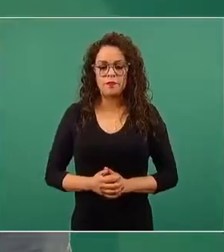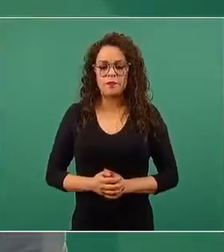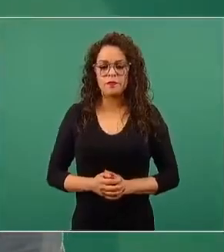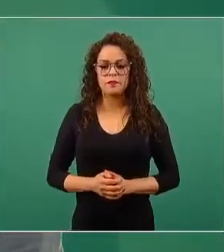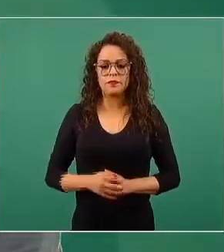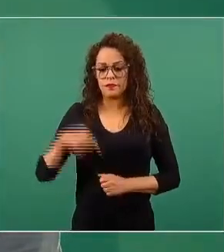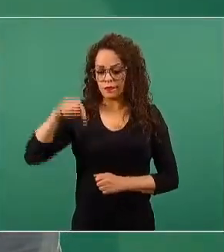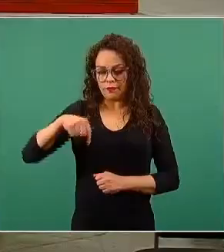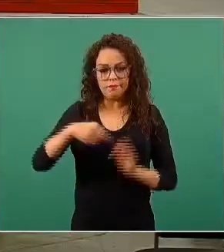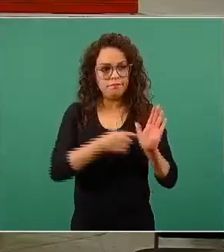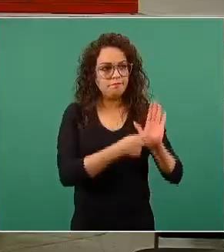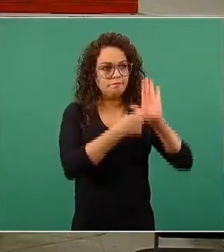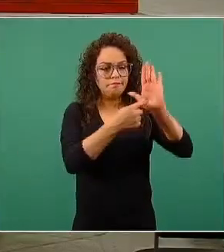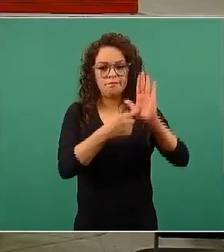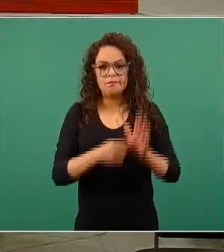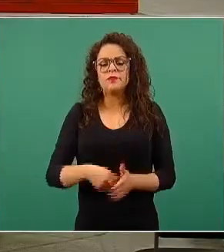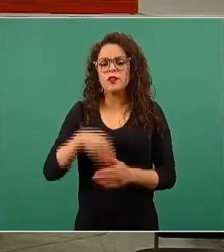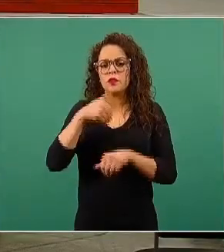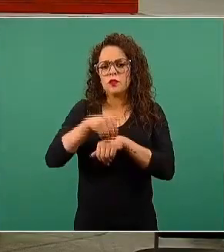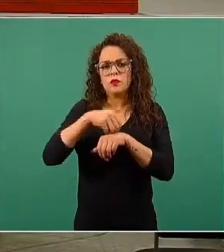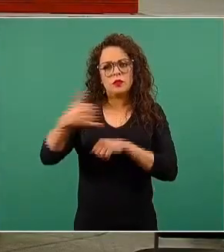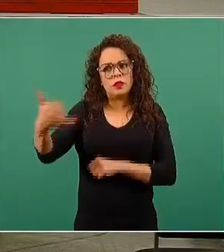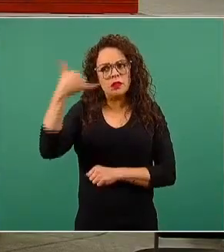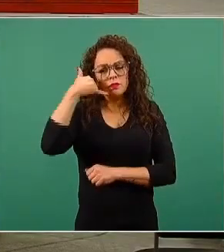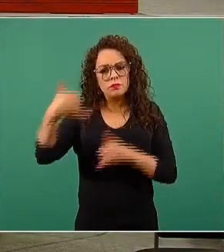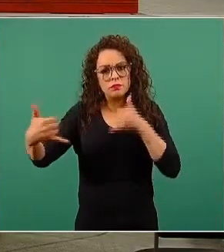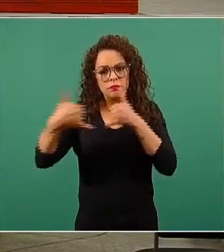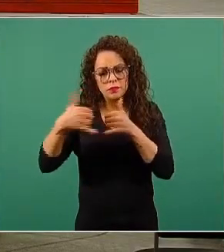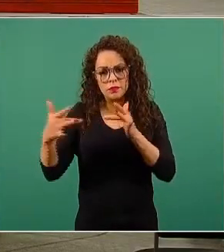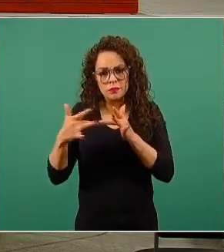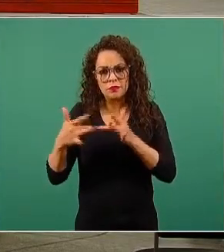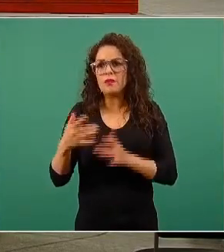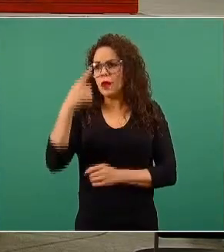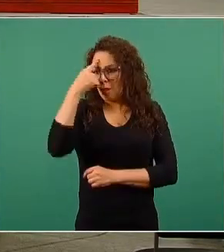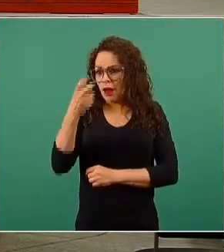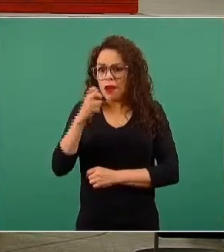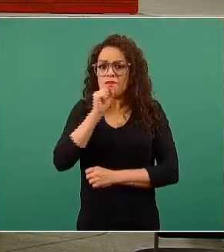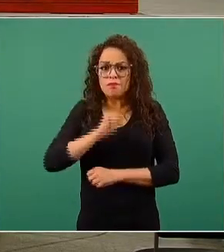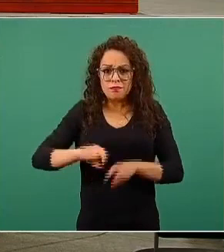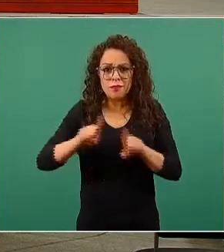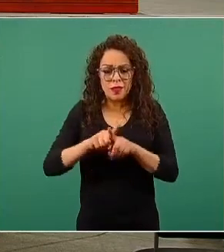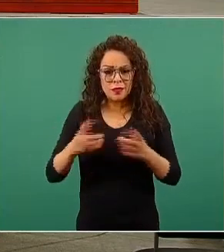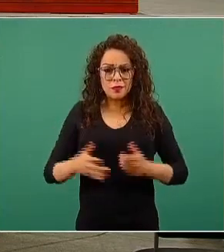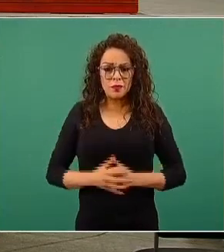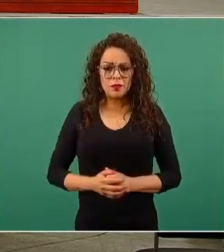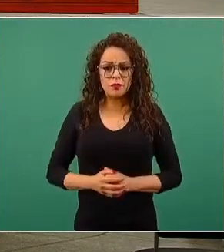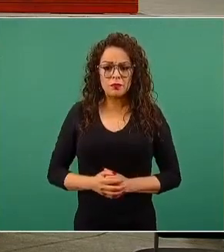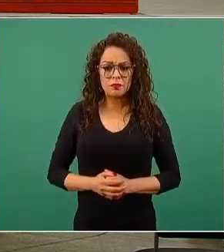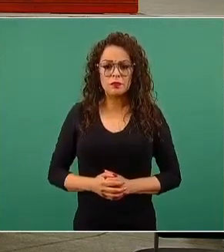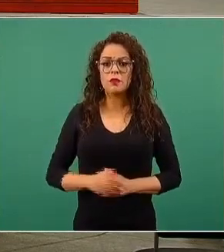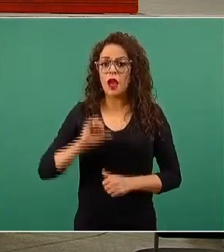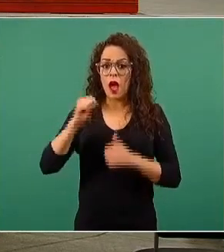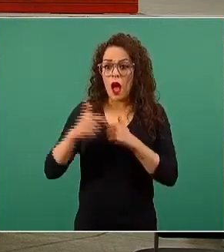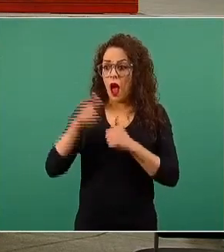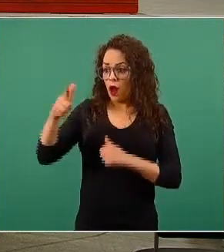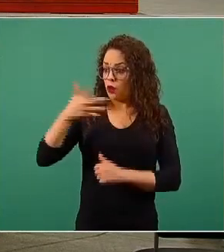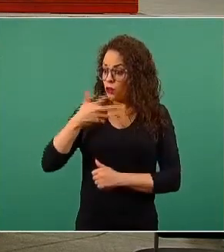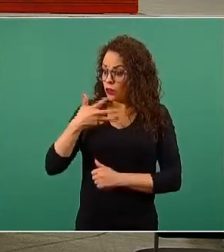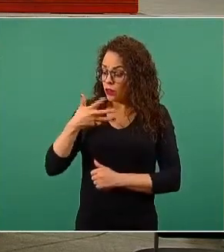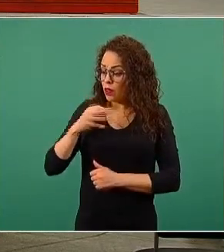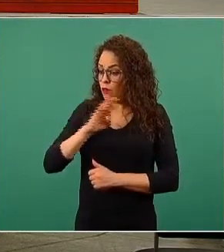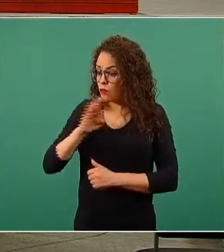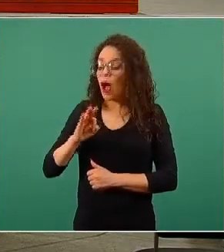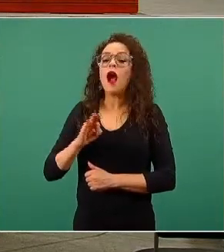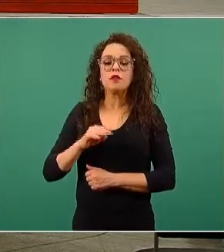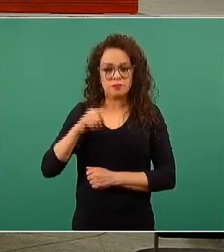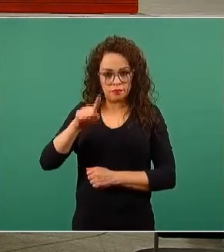que ponemos aquí a disposición son para eso también. Si alguien tiene un reto específico, puede llamar y decir, este es mi